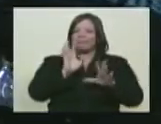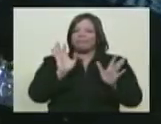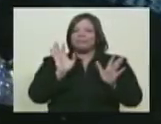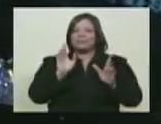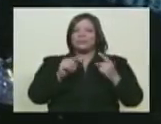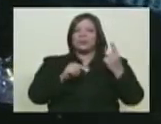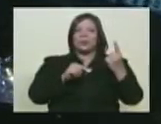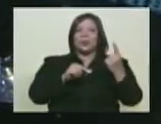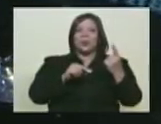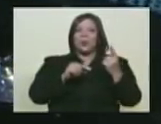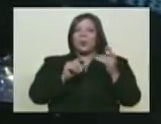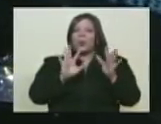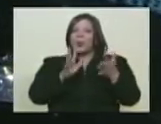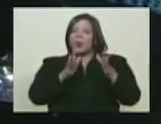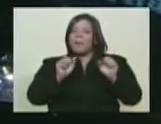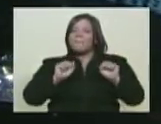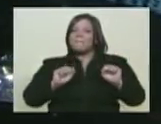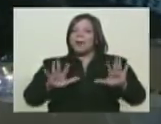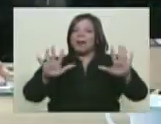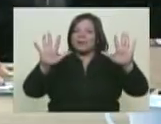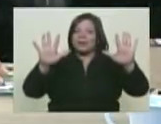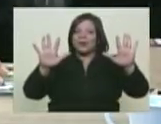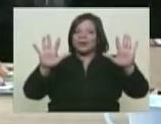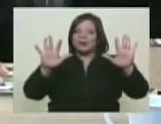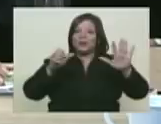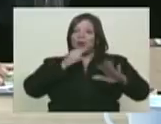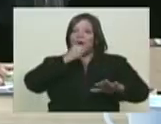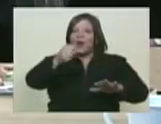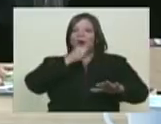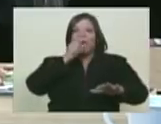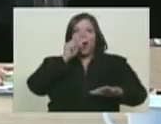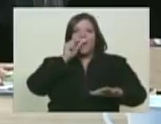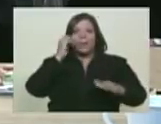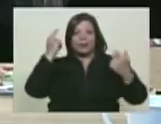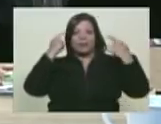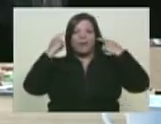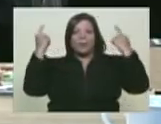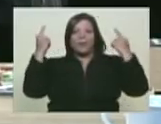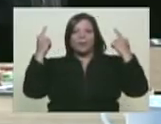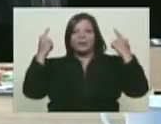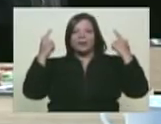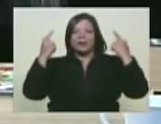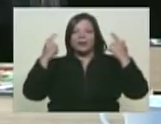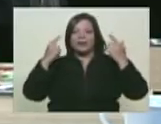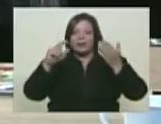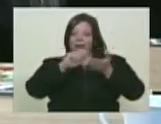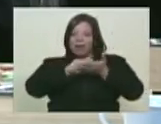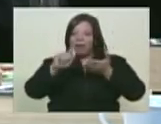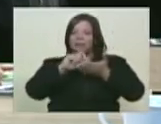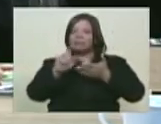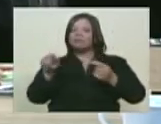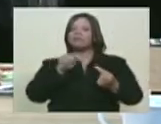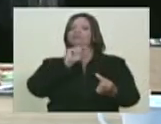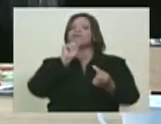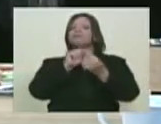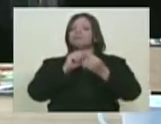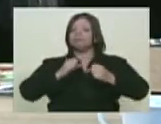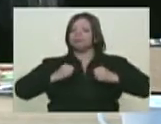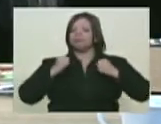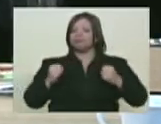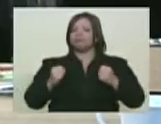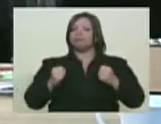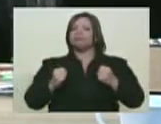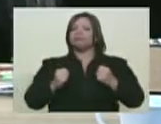que me parece un maravilloso reportero y un cronista muy acertado y muy ecuánime